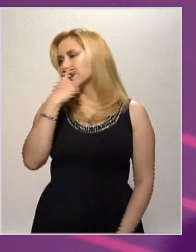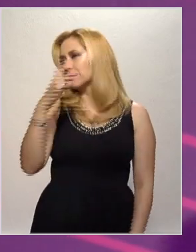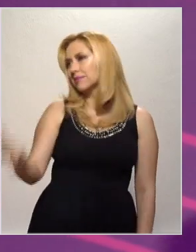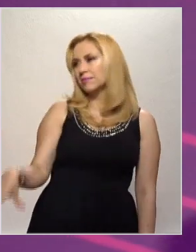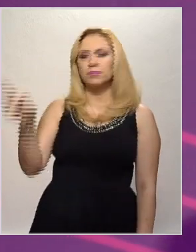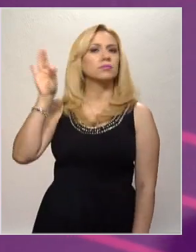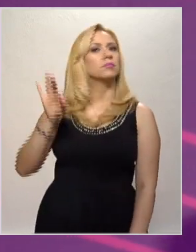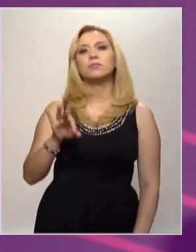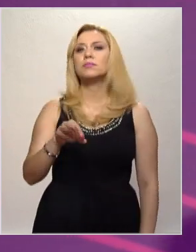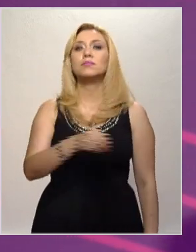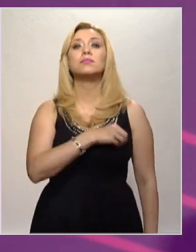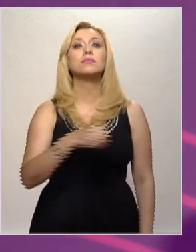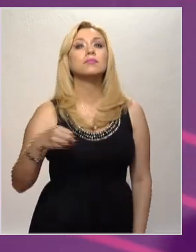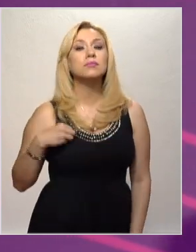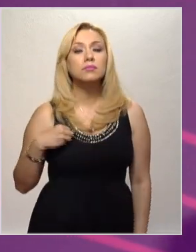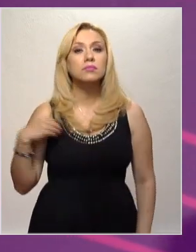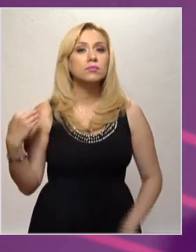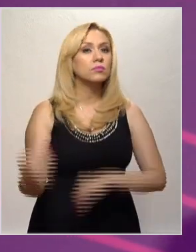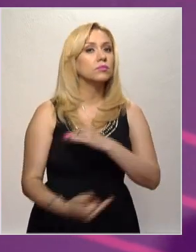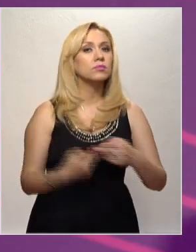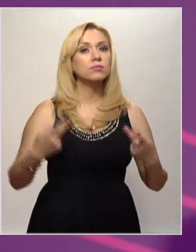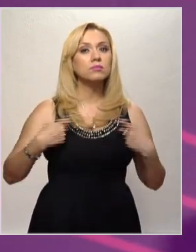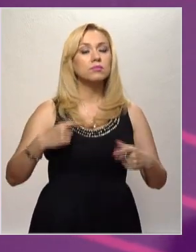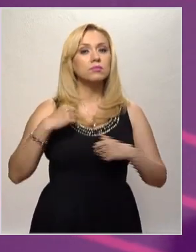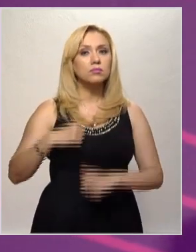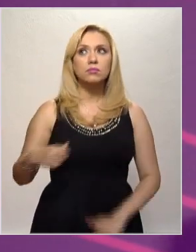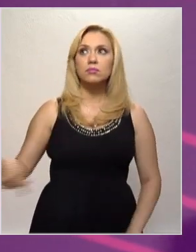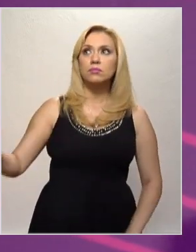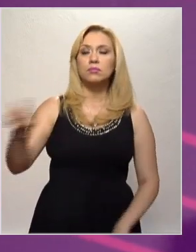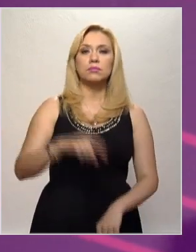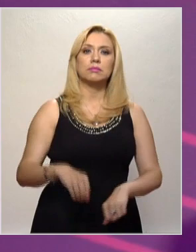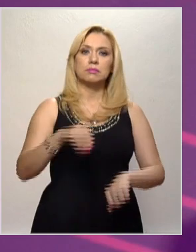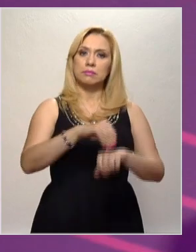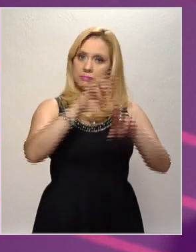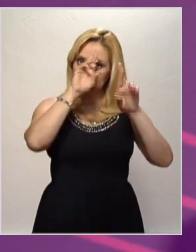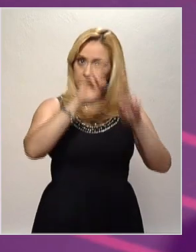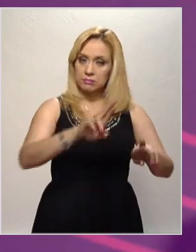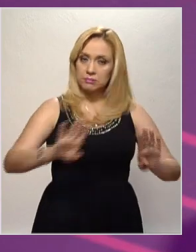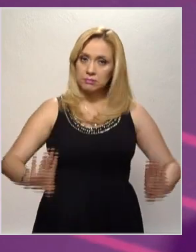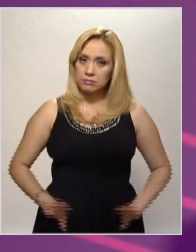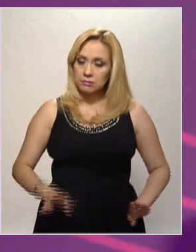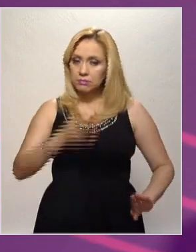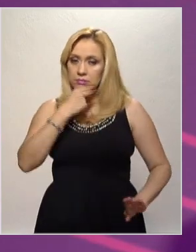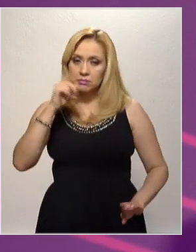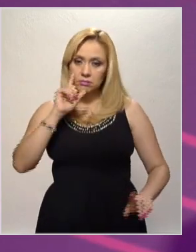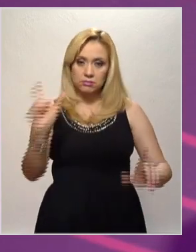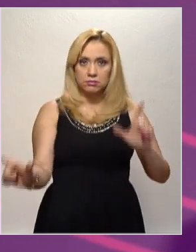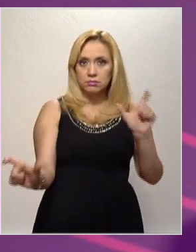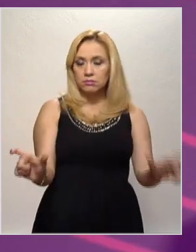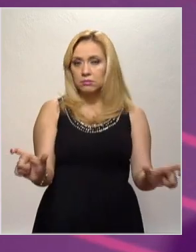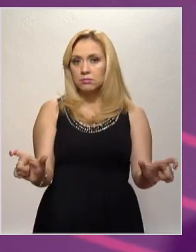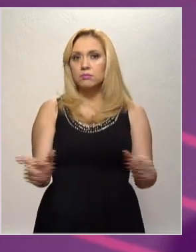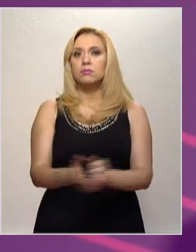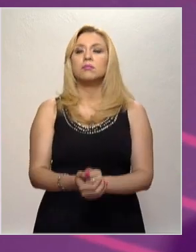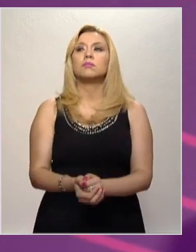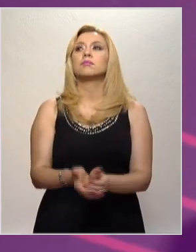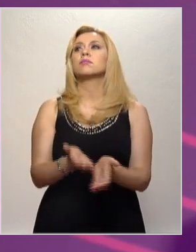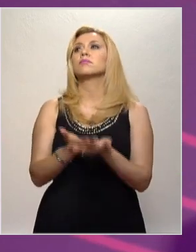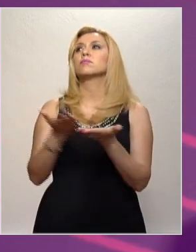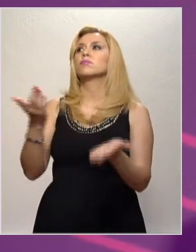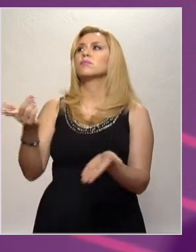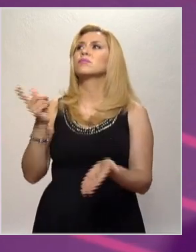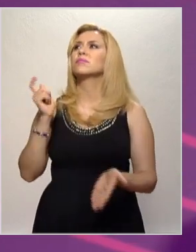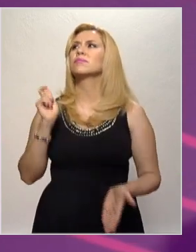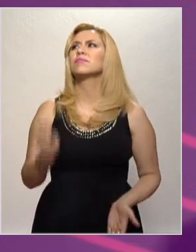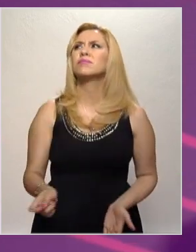¿no? Es una obligación de todas las autoridades de aplicar esa perspectiva de género en su actuar. Roberto, ¿de qué forma